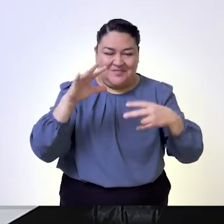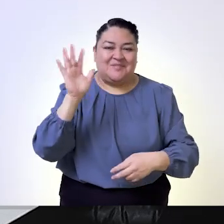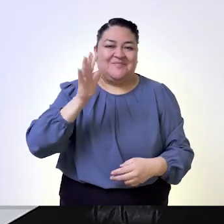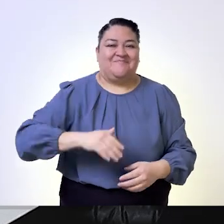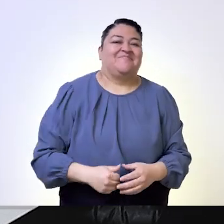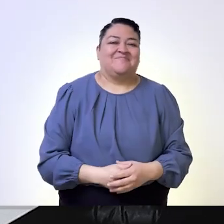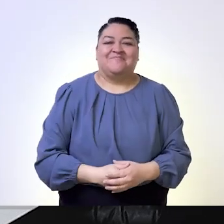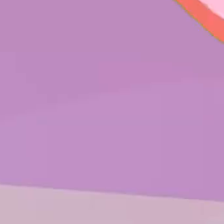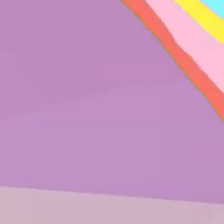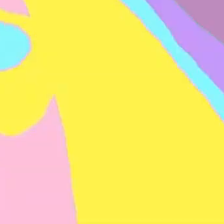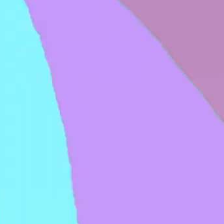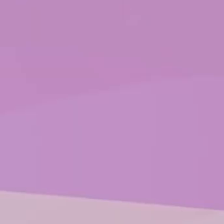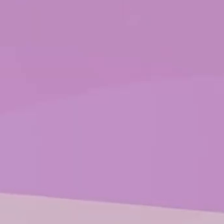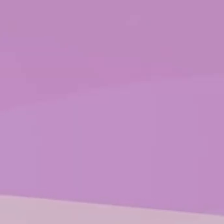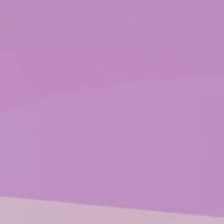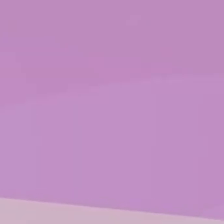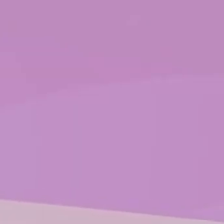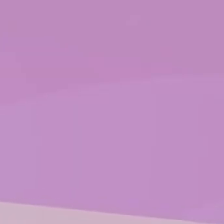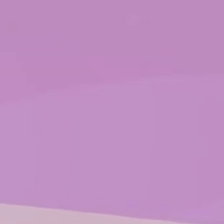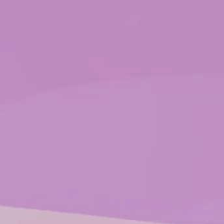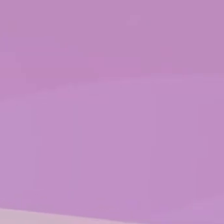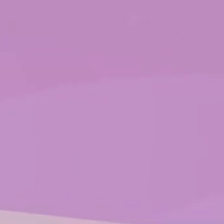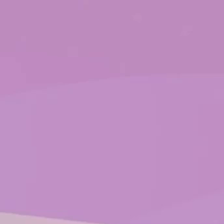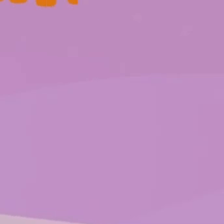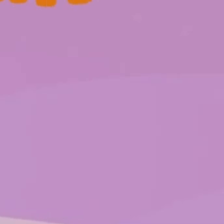acompañarnos. Hasta la próxima. Gracias, Ajati.